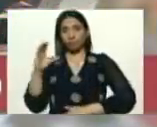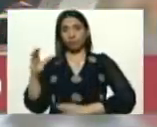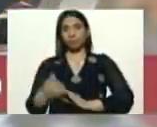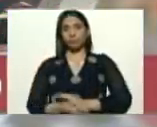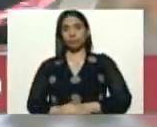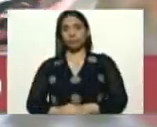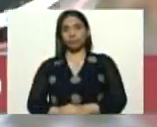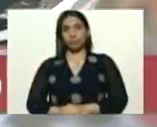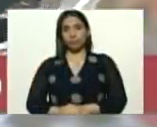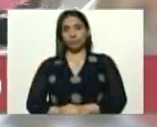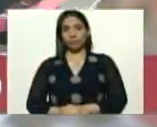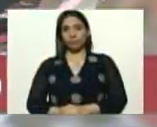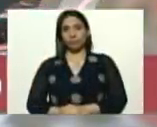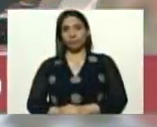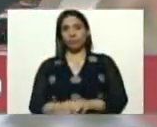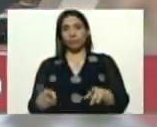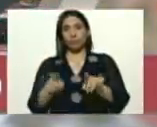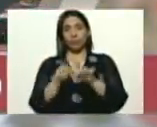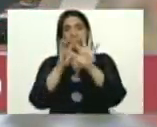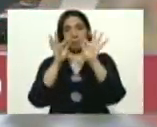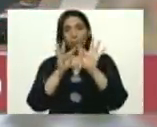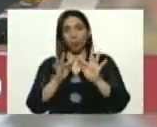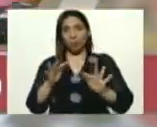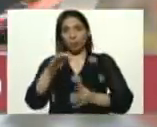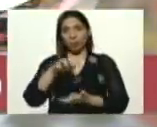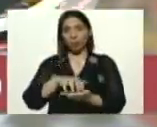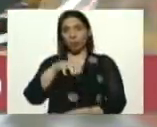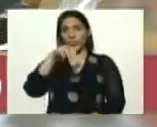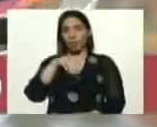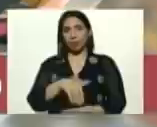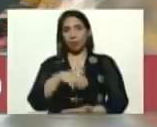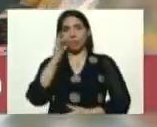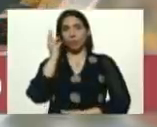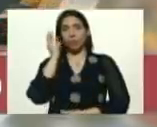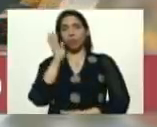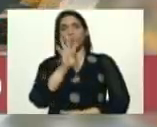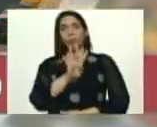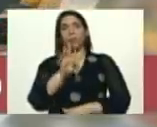Capital. De igual manera, en el estado Miranda, una mujer de